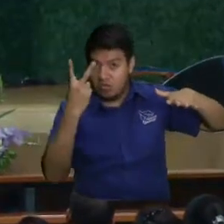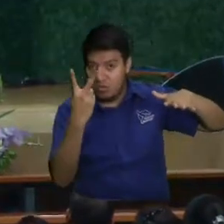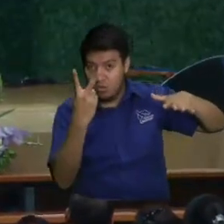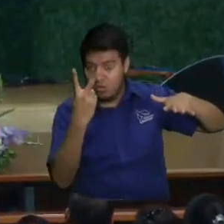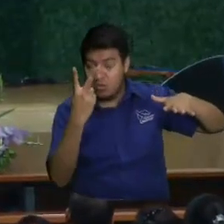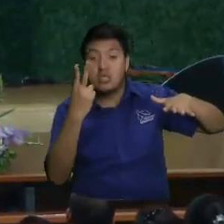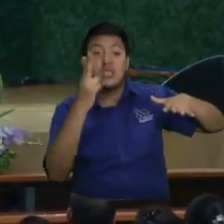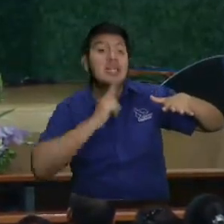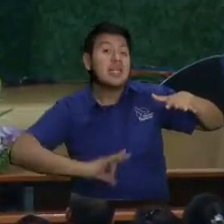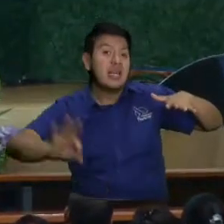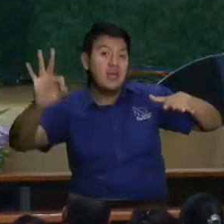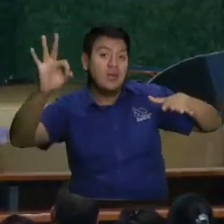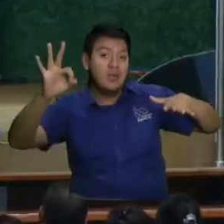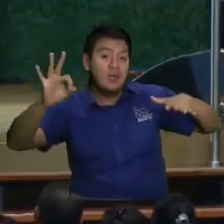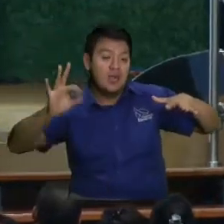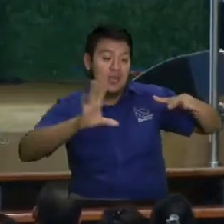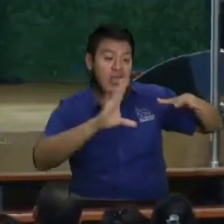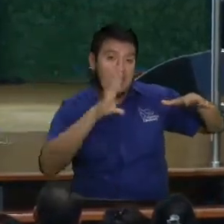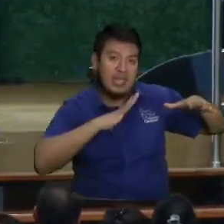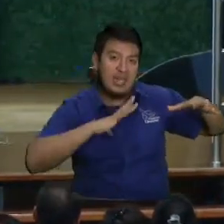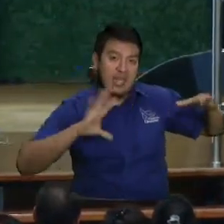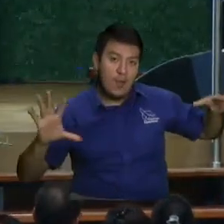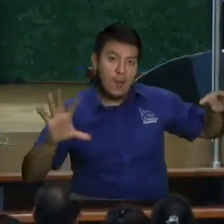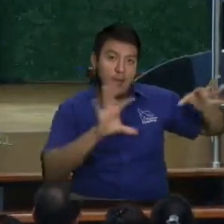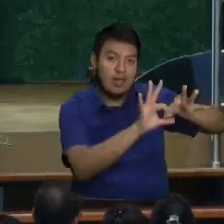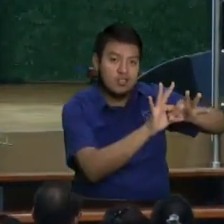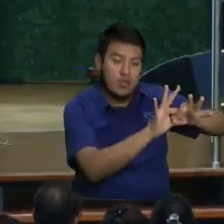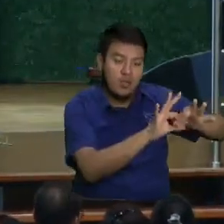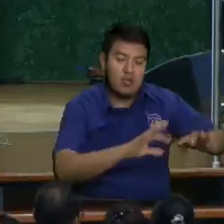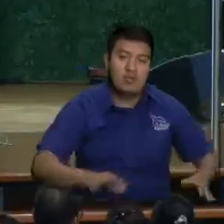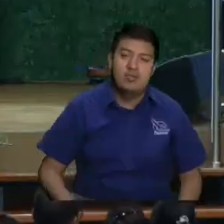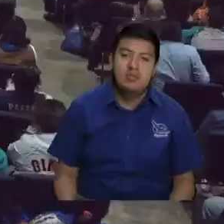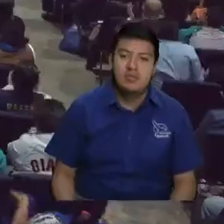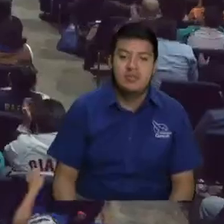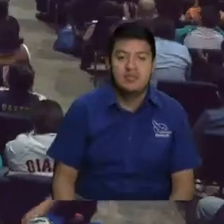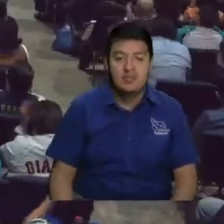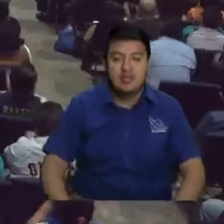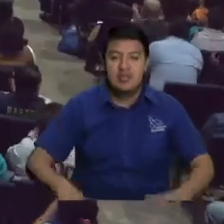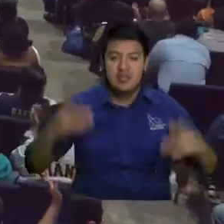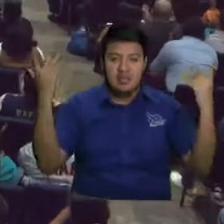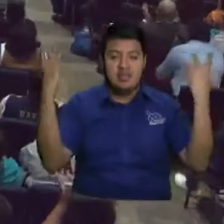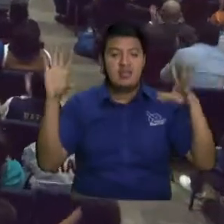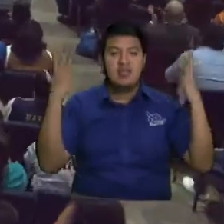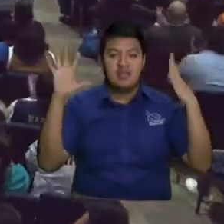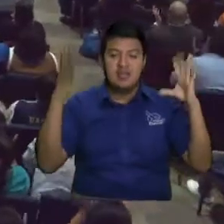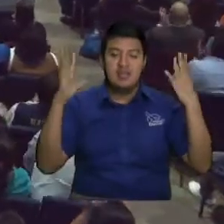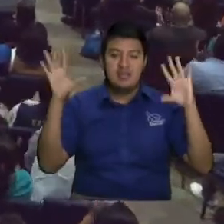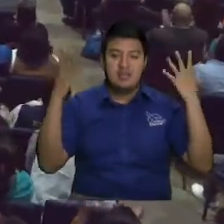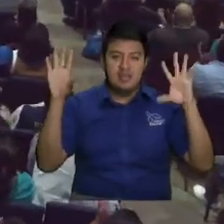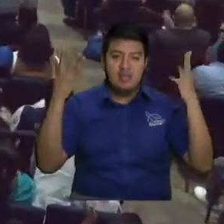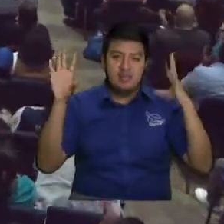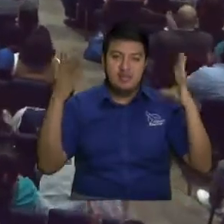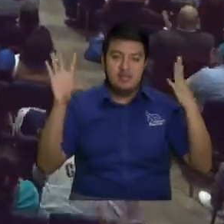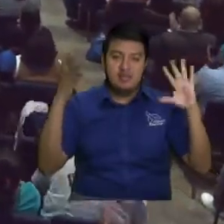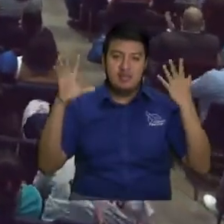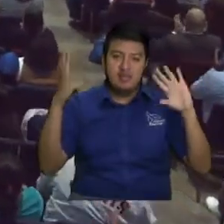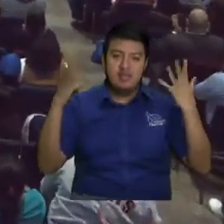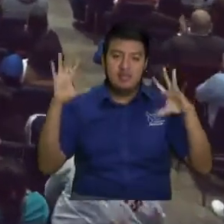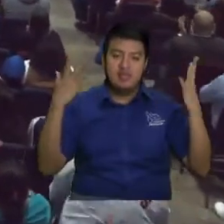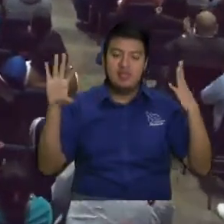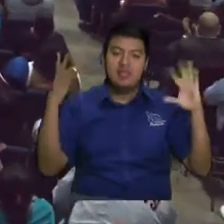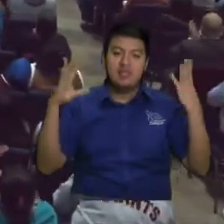mismo. Aleluya, hermano, eso es tremendo. Denle un aplauso al rey, con eso me anima, hombre, porque Dios mío.